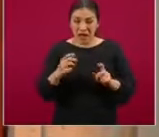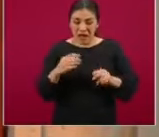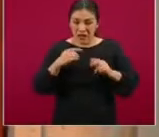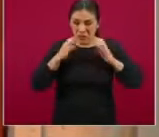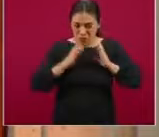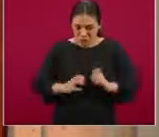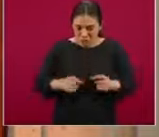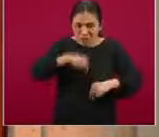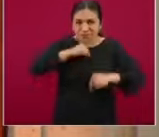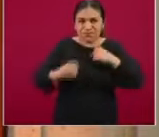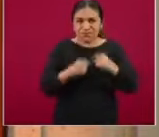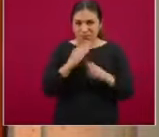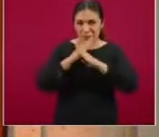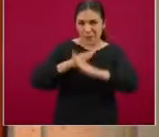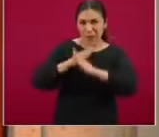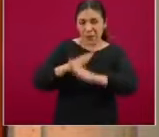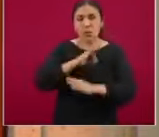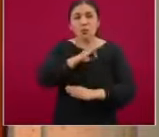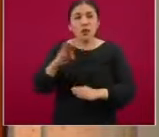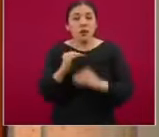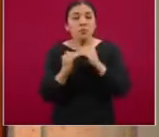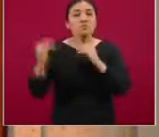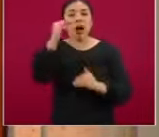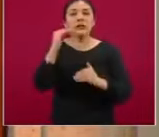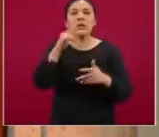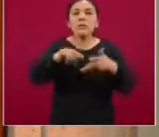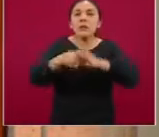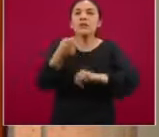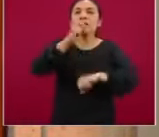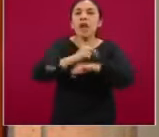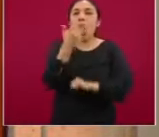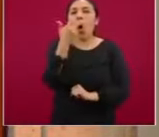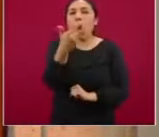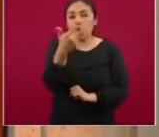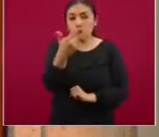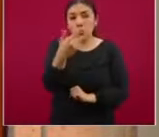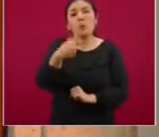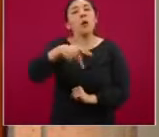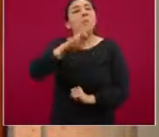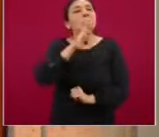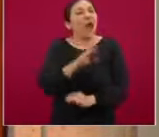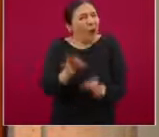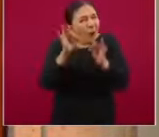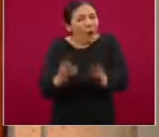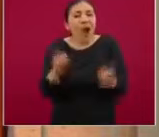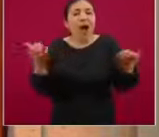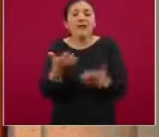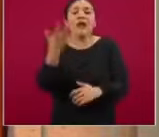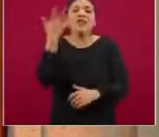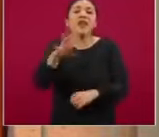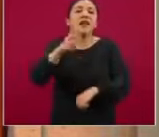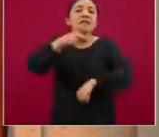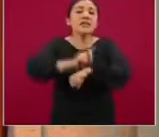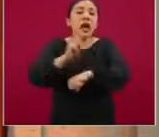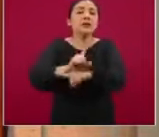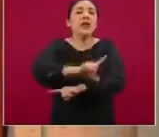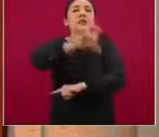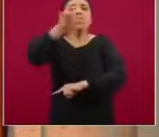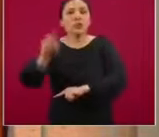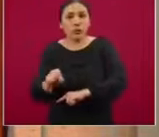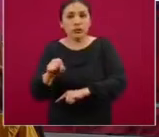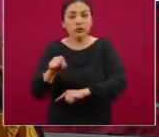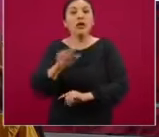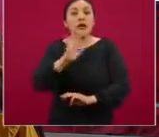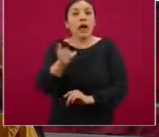día 8, pero para tener la seguridad de identificarlos, la recomendación es que se realicen después del día 10, cuando